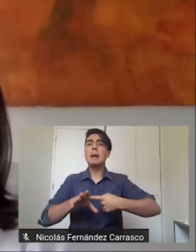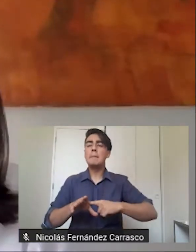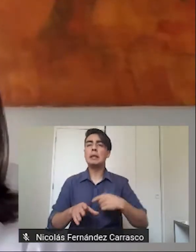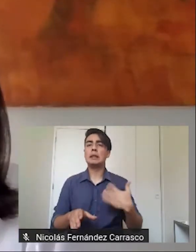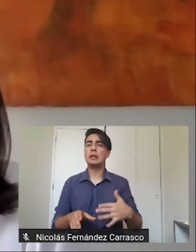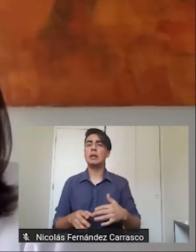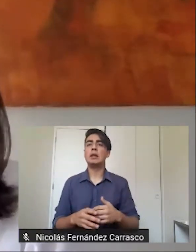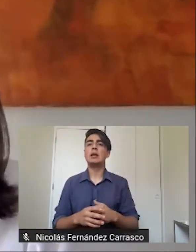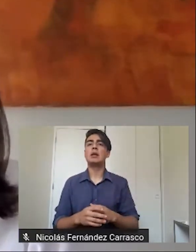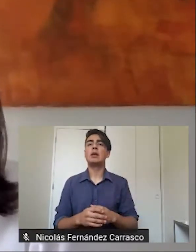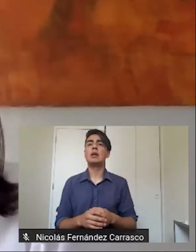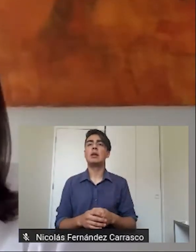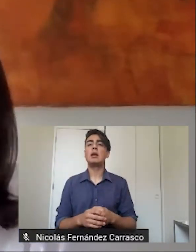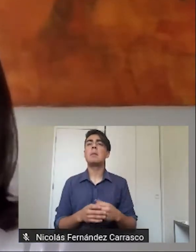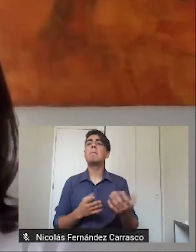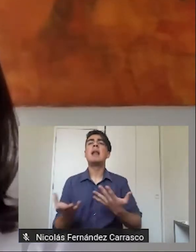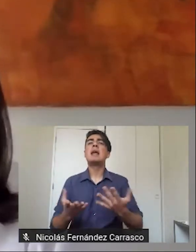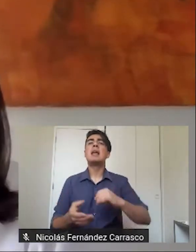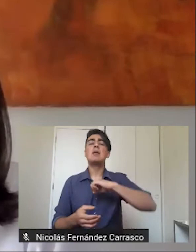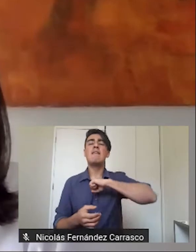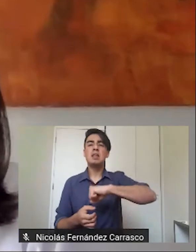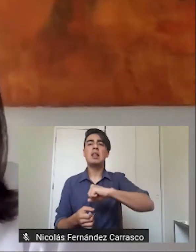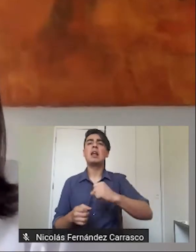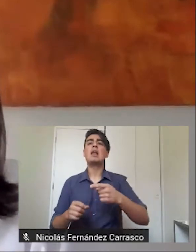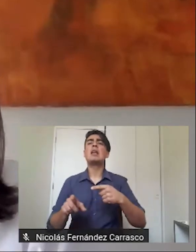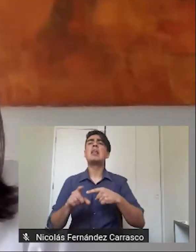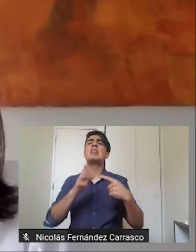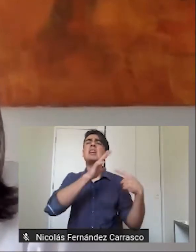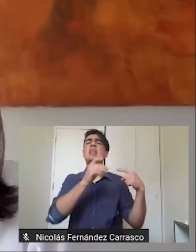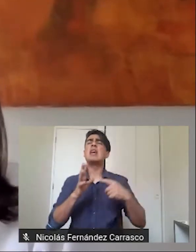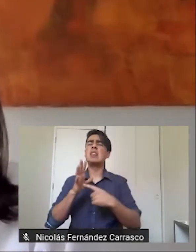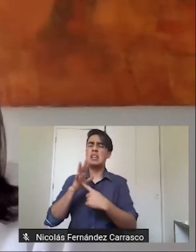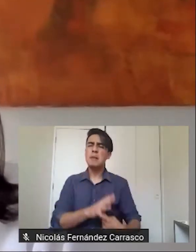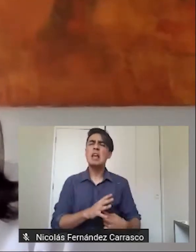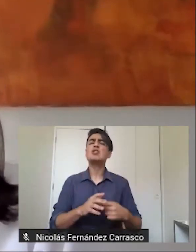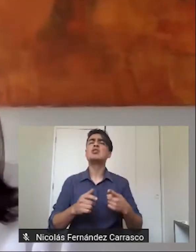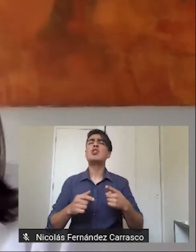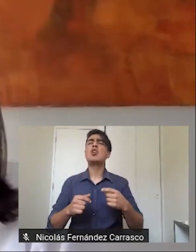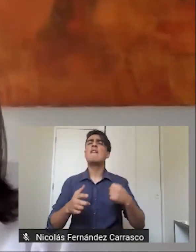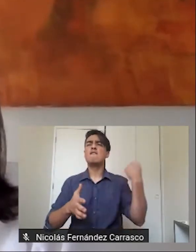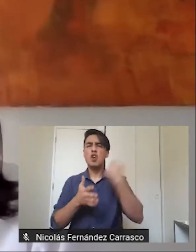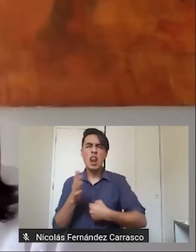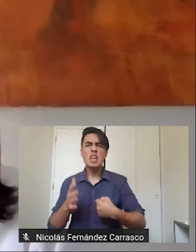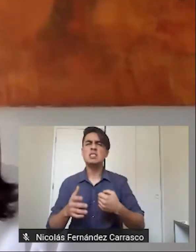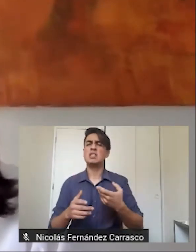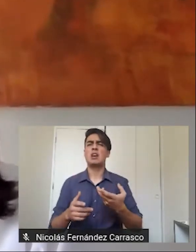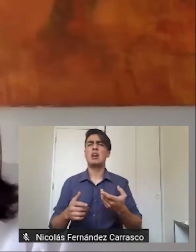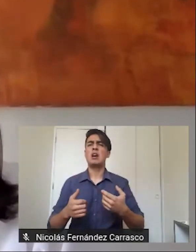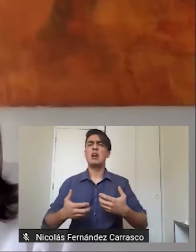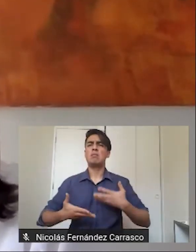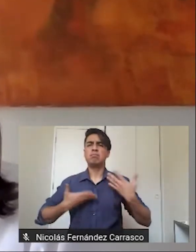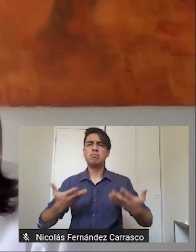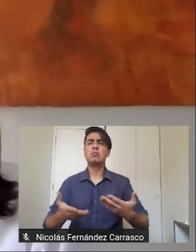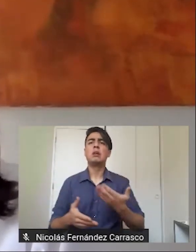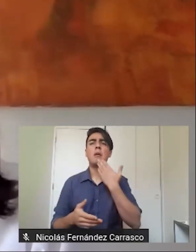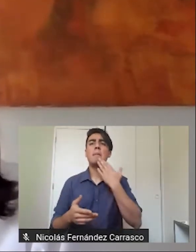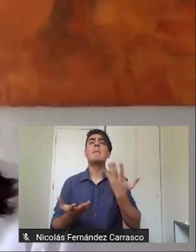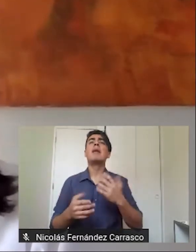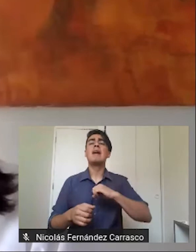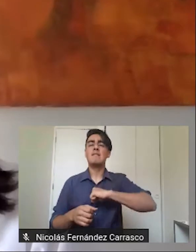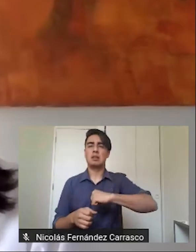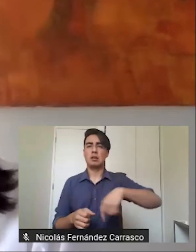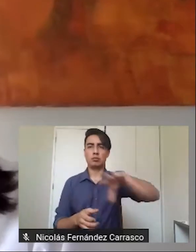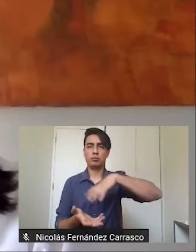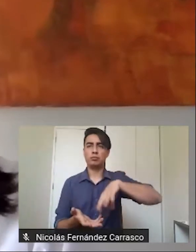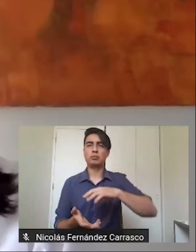Romero, nuestra flamante secretaria de facultad, que ha dedicado mucho tiempo y trabajo, energías